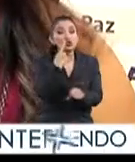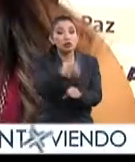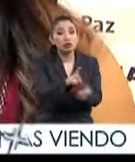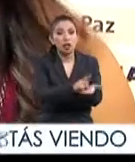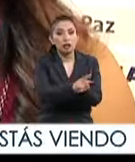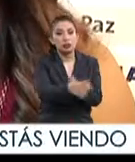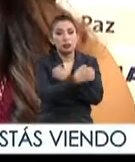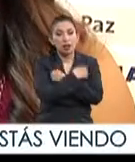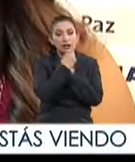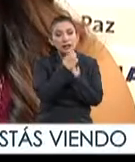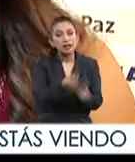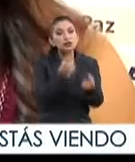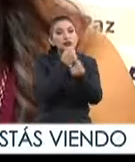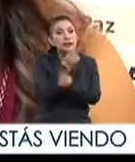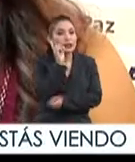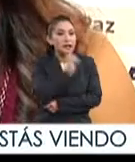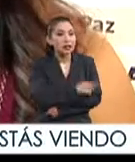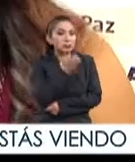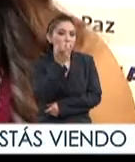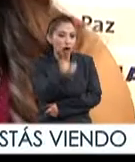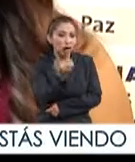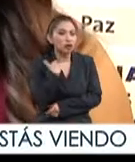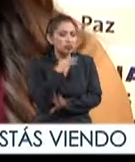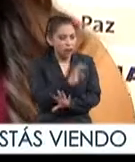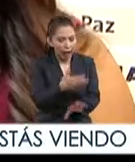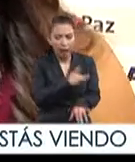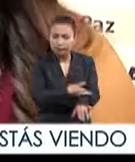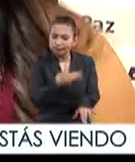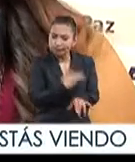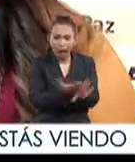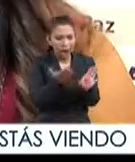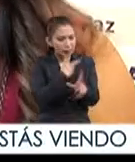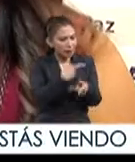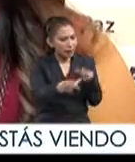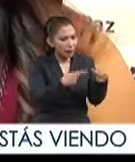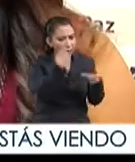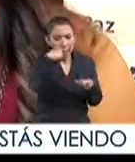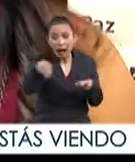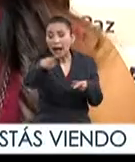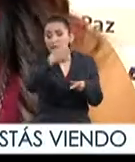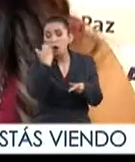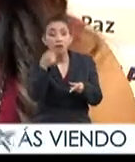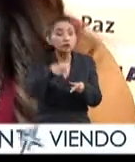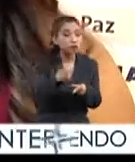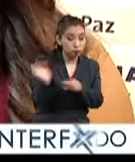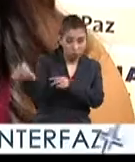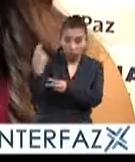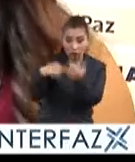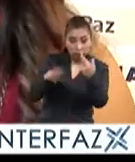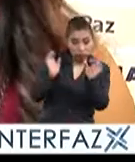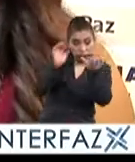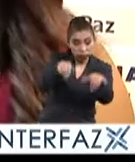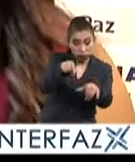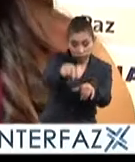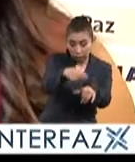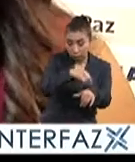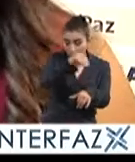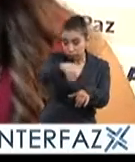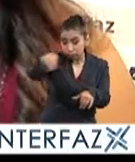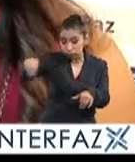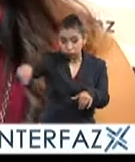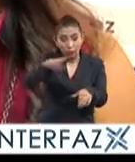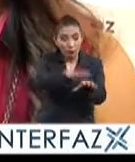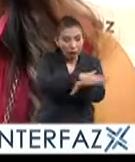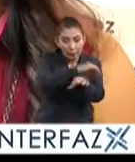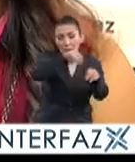a la educación de esas niñas y niños. Entonces ya se han tomado medidas para que las escuelas puedan recibirlos de manera incluso itinerante.